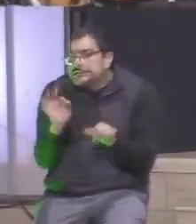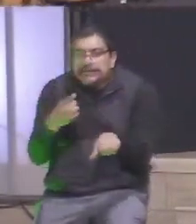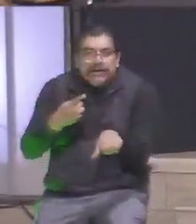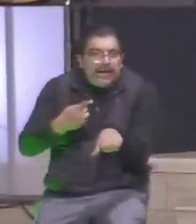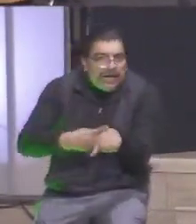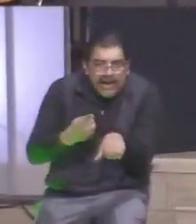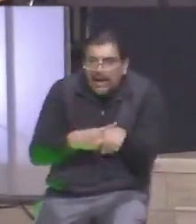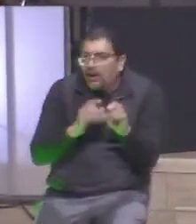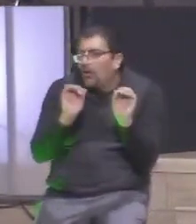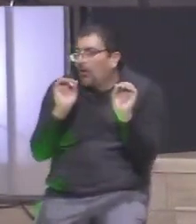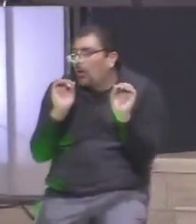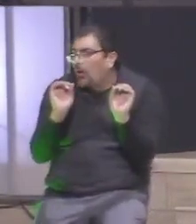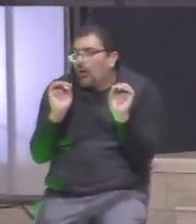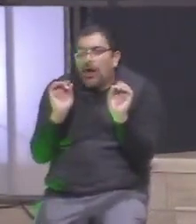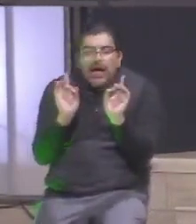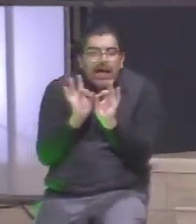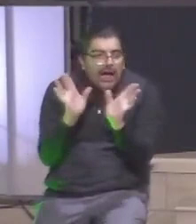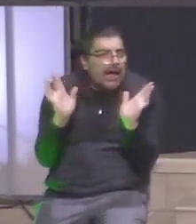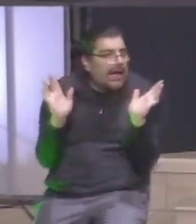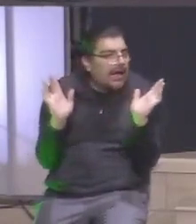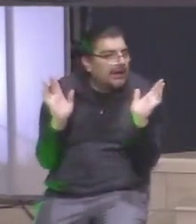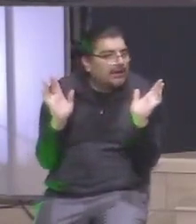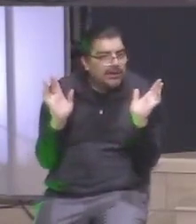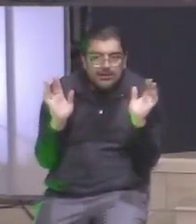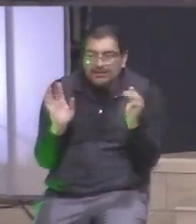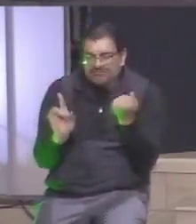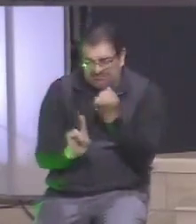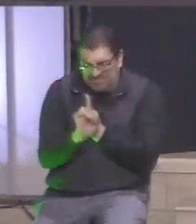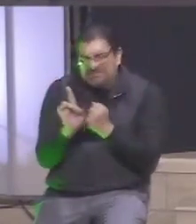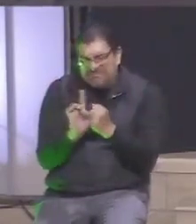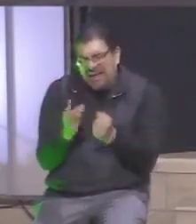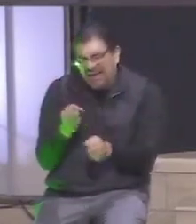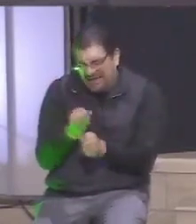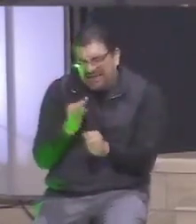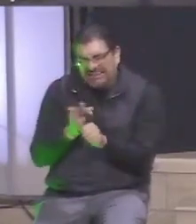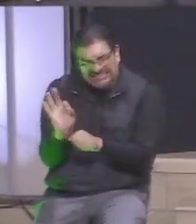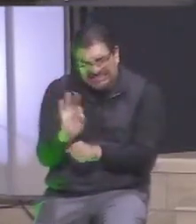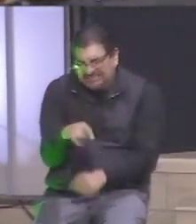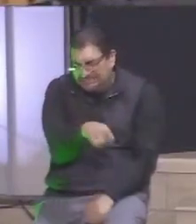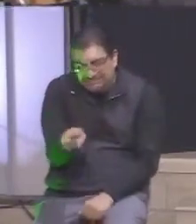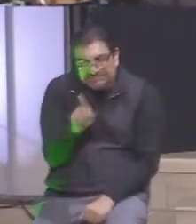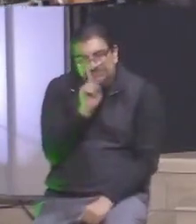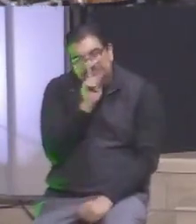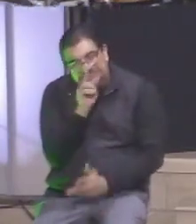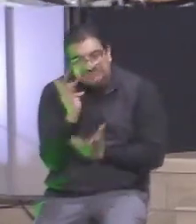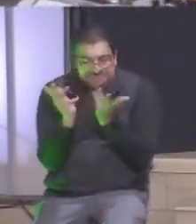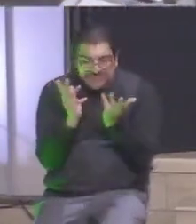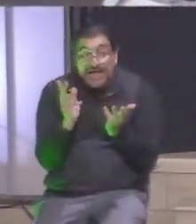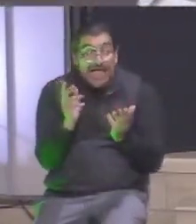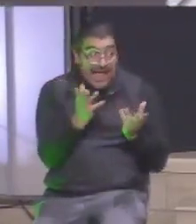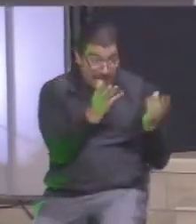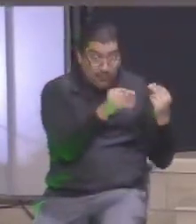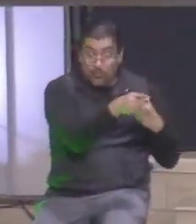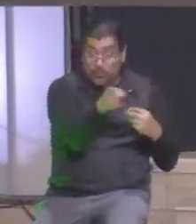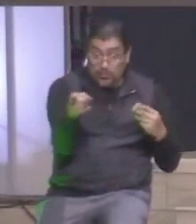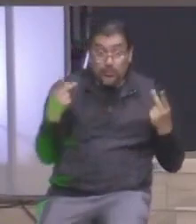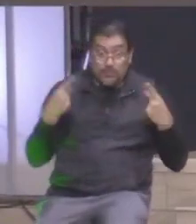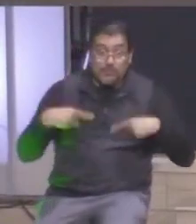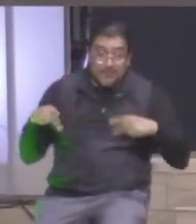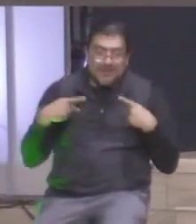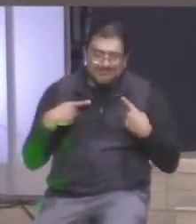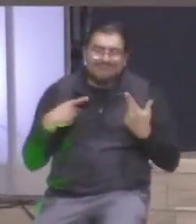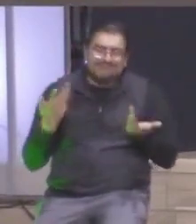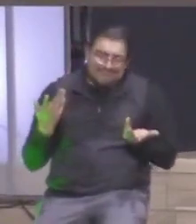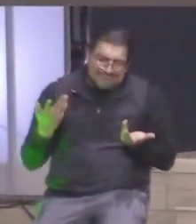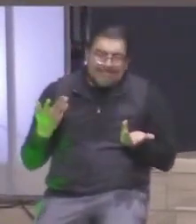de de de complicado estás el día de hoy eh muchos de nosotros estamos viviendo momentos A veces en